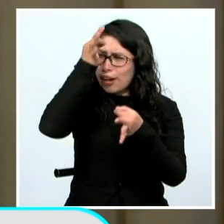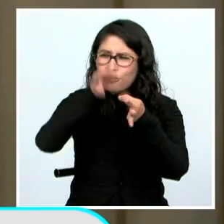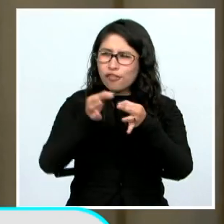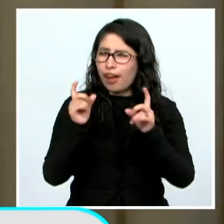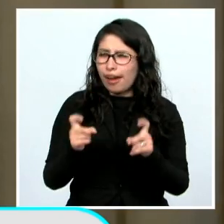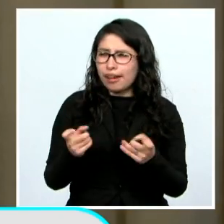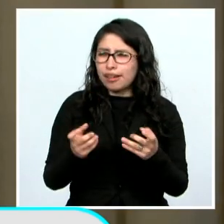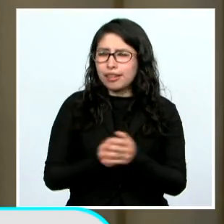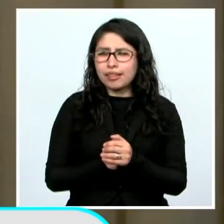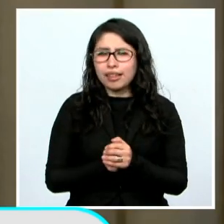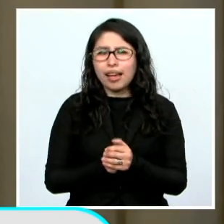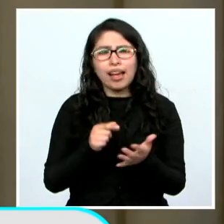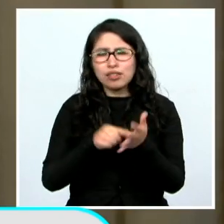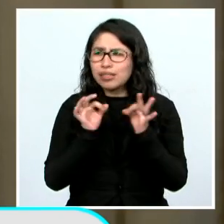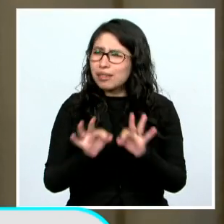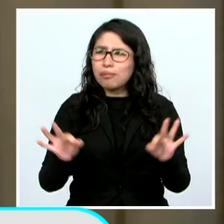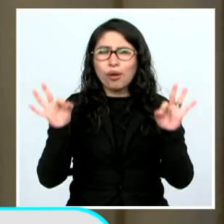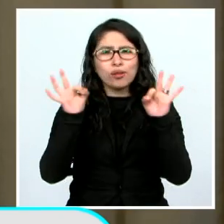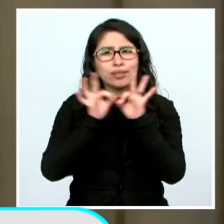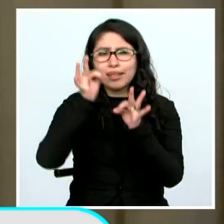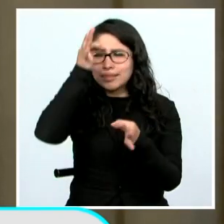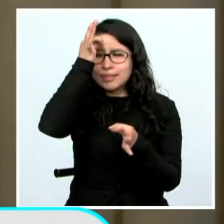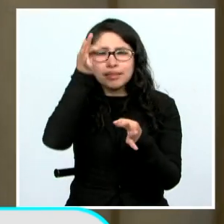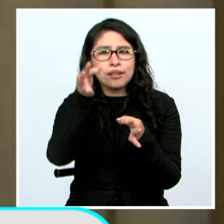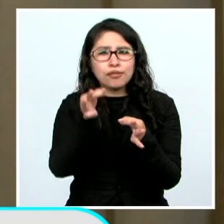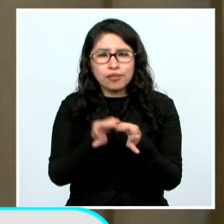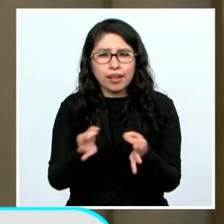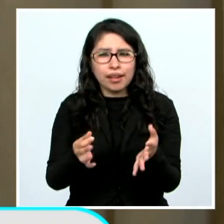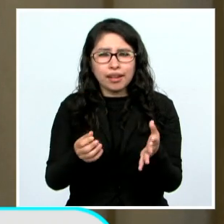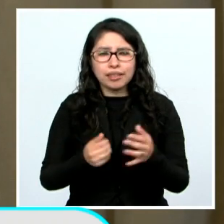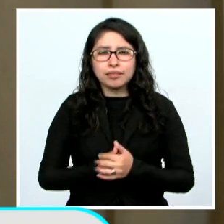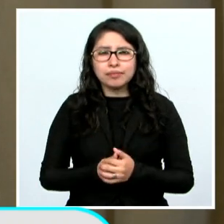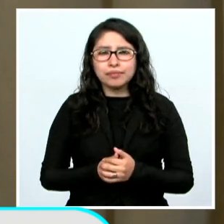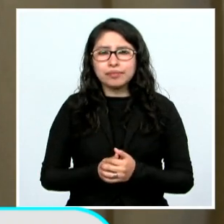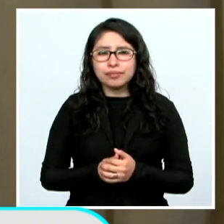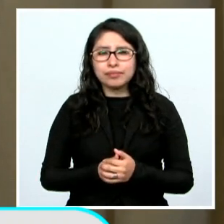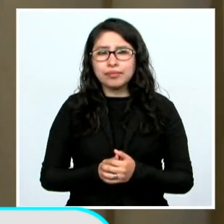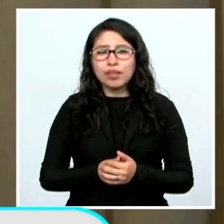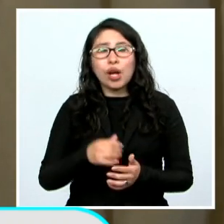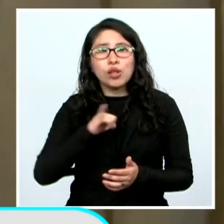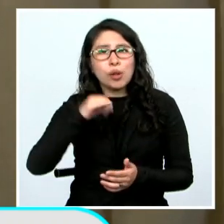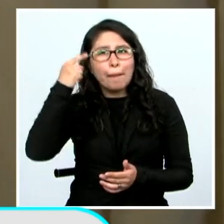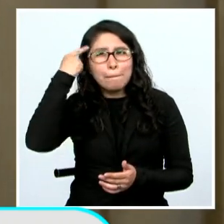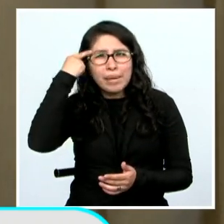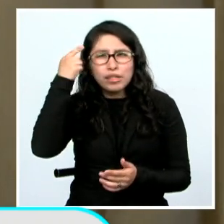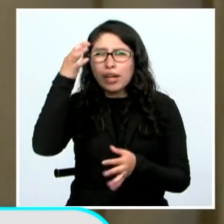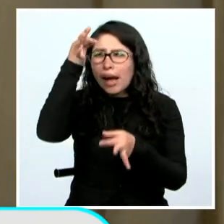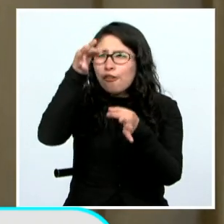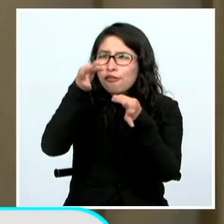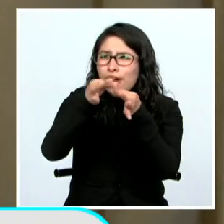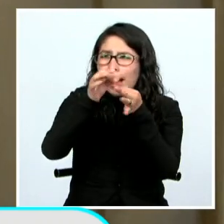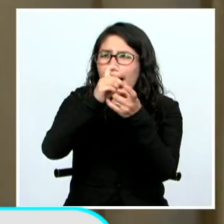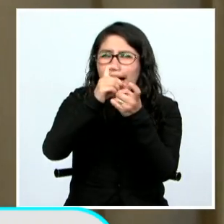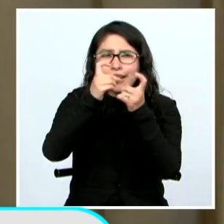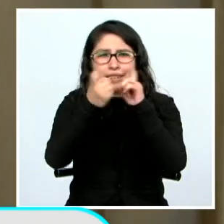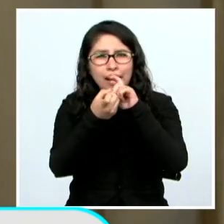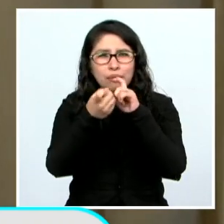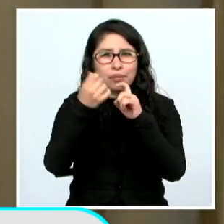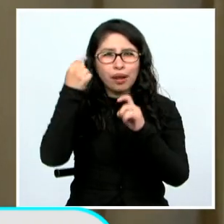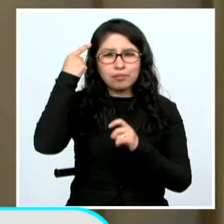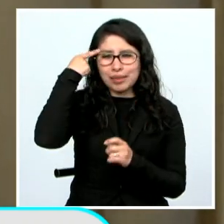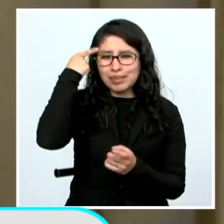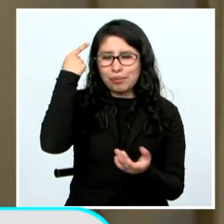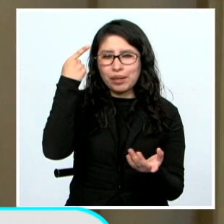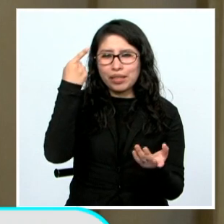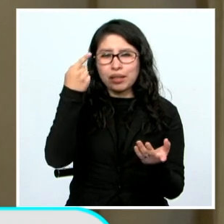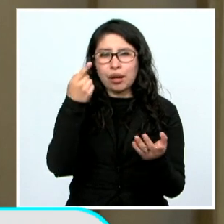es una variable de la que no hablamos mucho, pero hay que ponerle siempre el acento, ¿no? Creo que esto nos ha cambiado el chipcito de decir un ratito, le